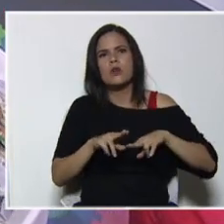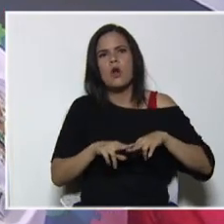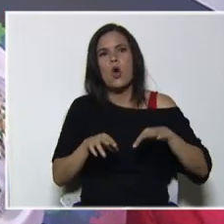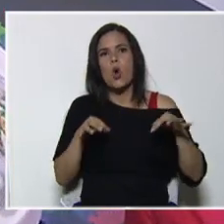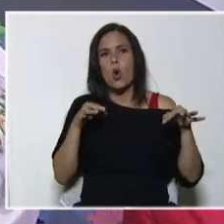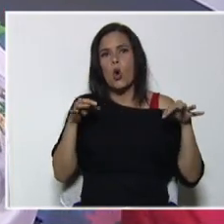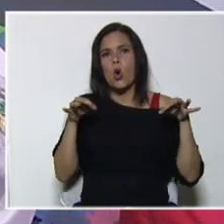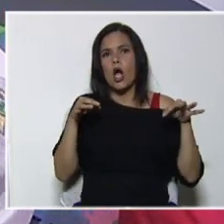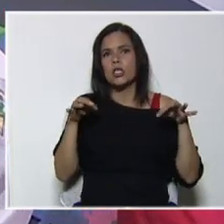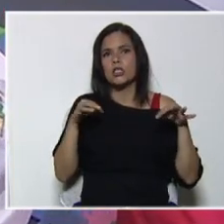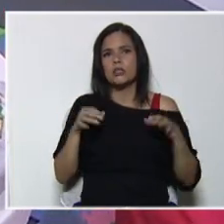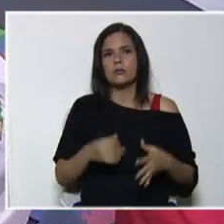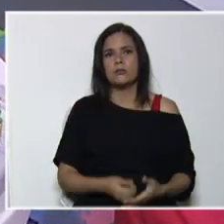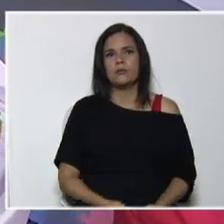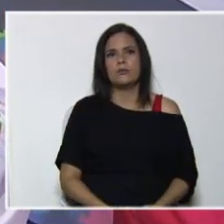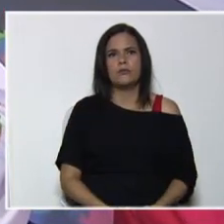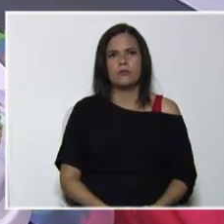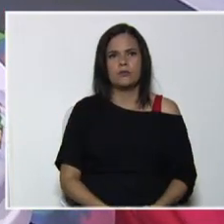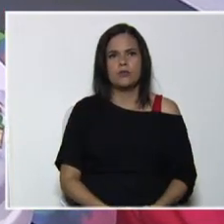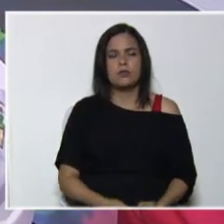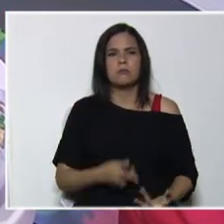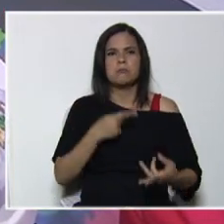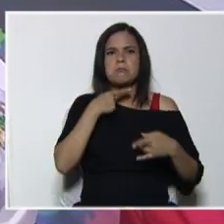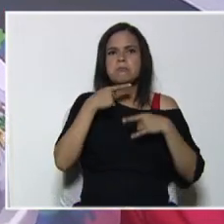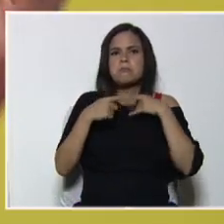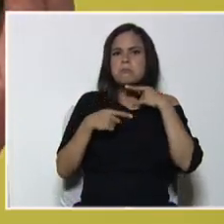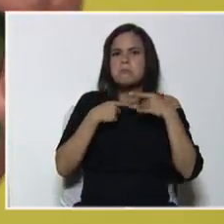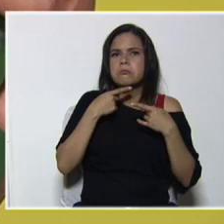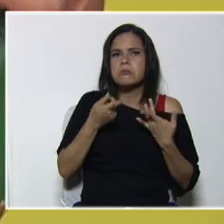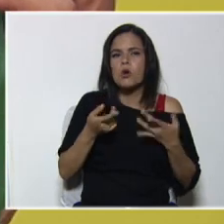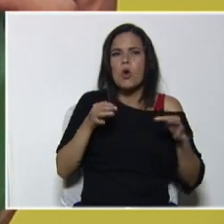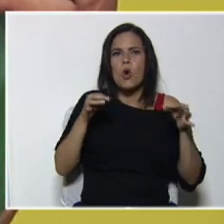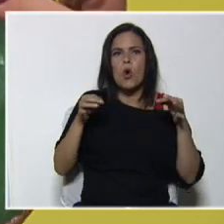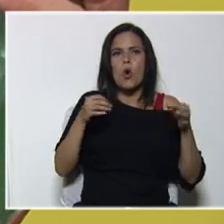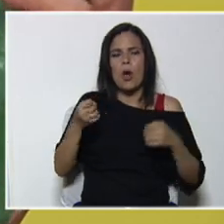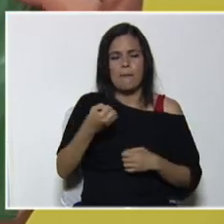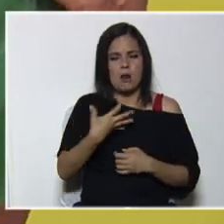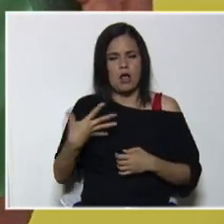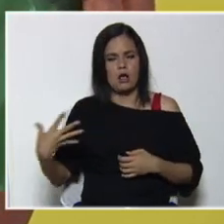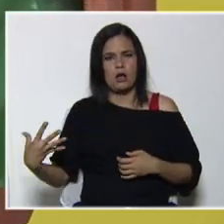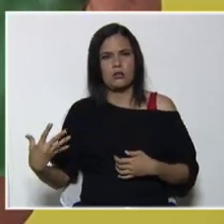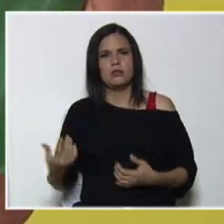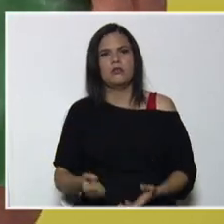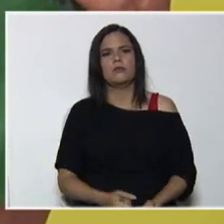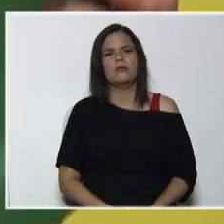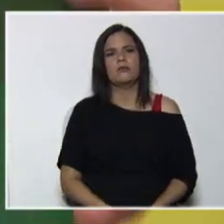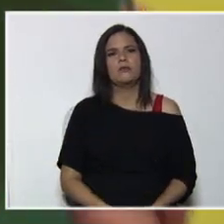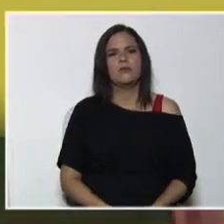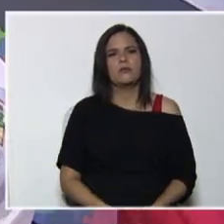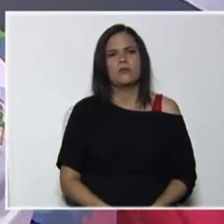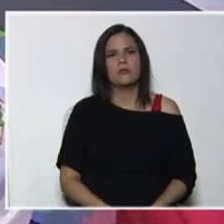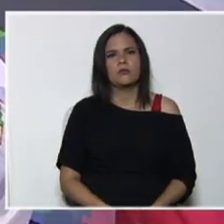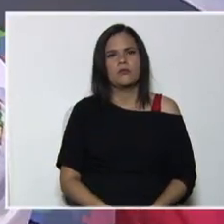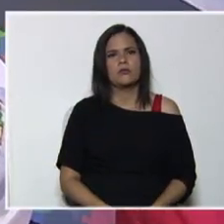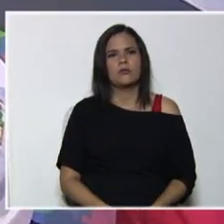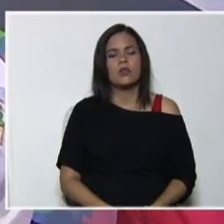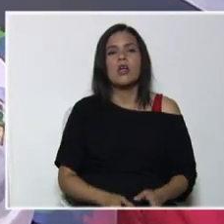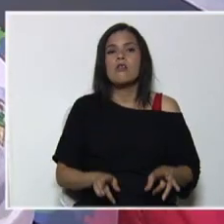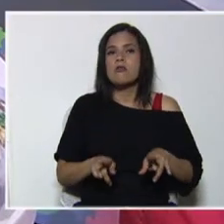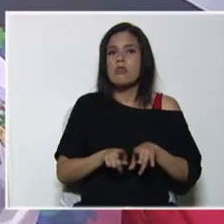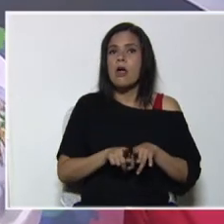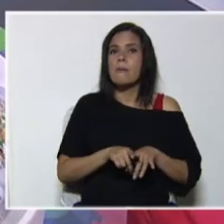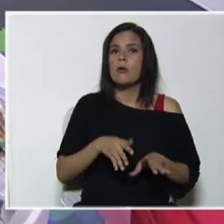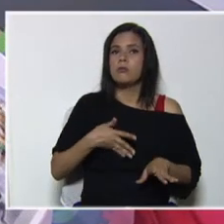hojas de colores, hojas blancas. También le podemos